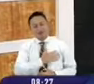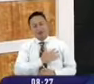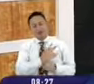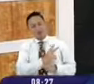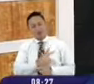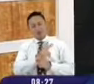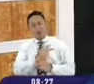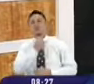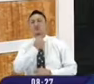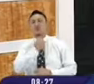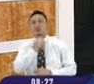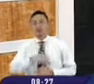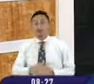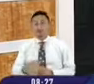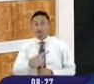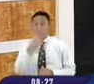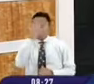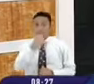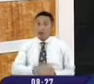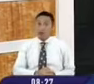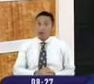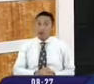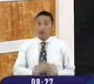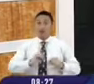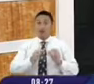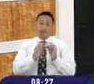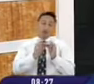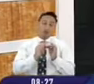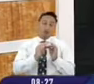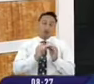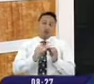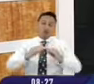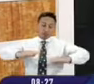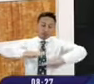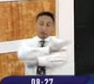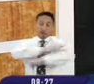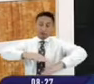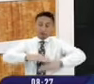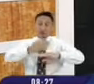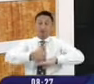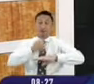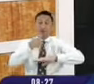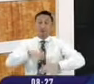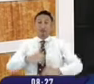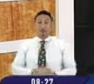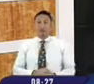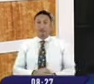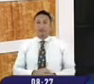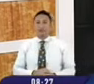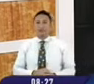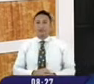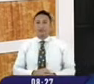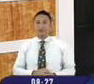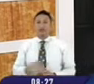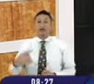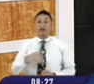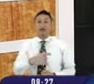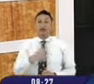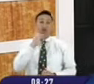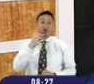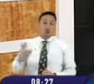que se está haciendo, arreglar este bulevar que, como dijo la autoridad, evidentemente, pues es sumamente turístico.